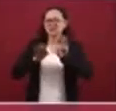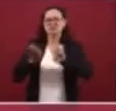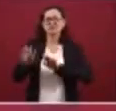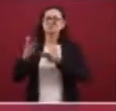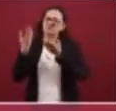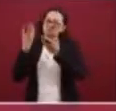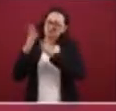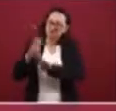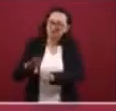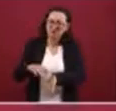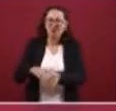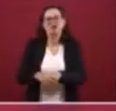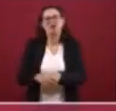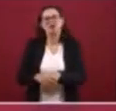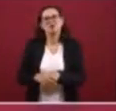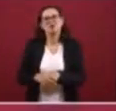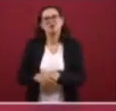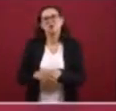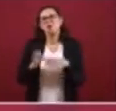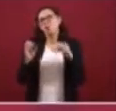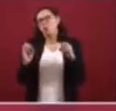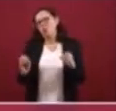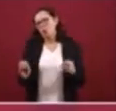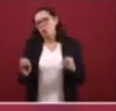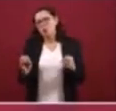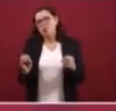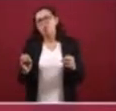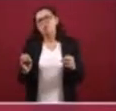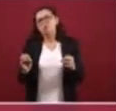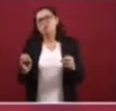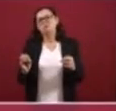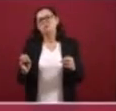un banco o a una